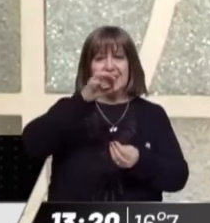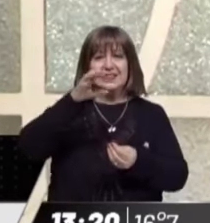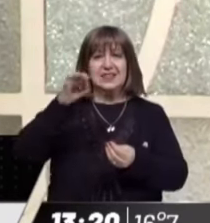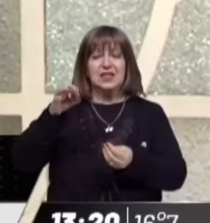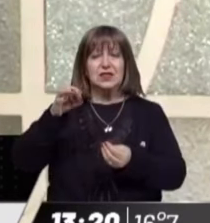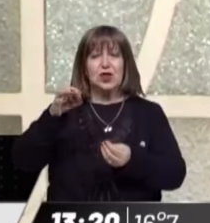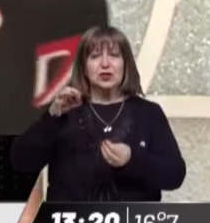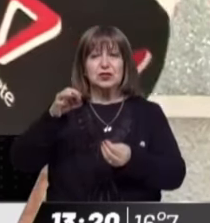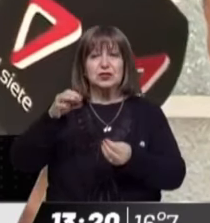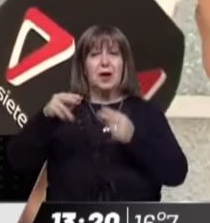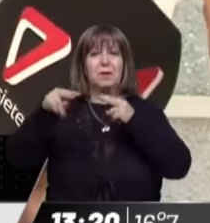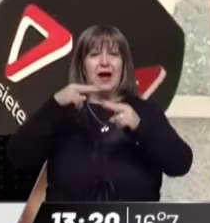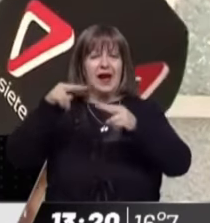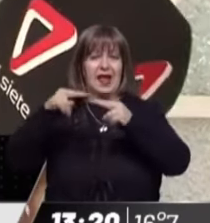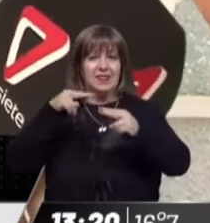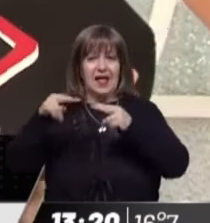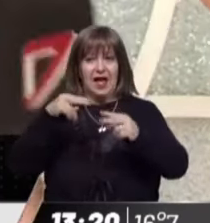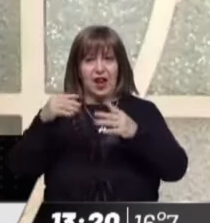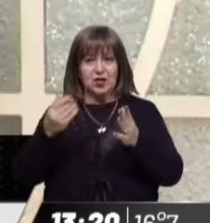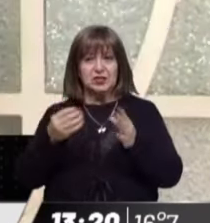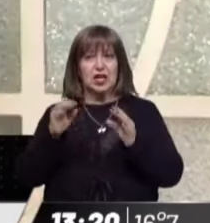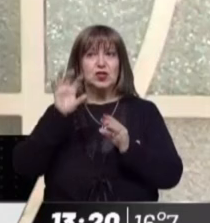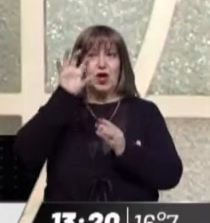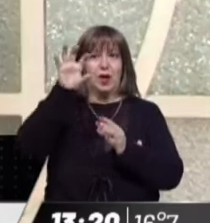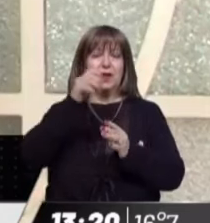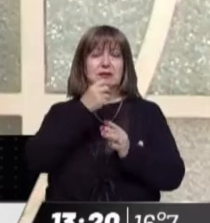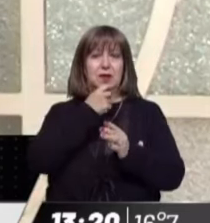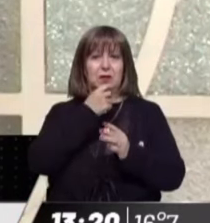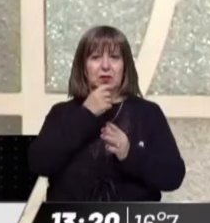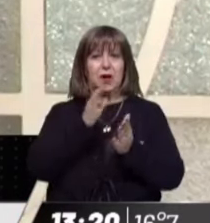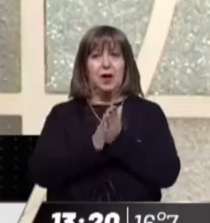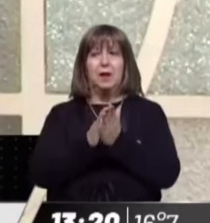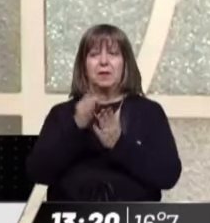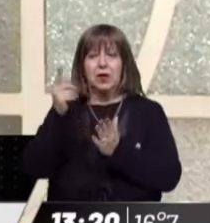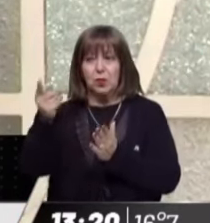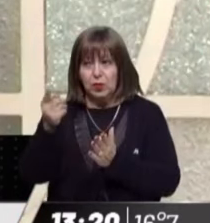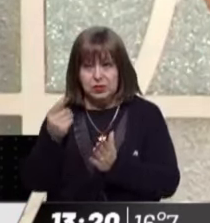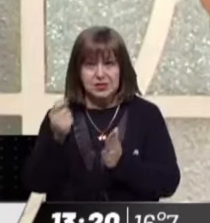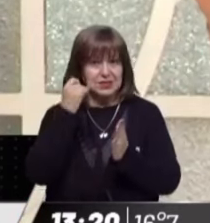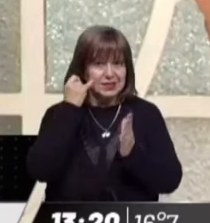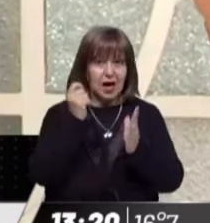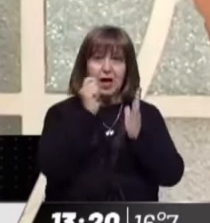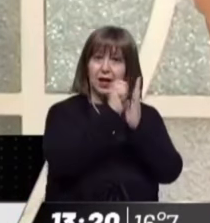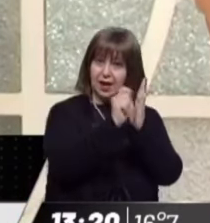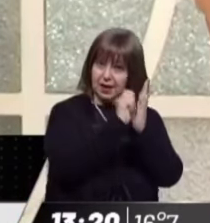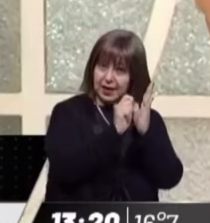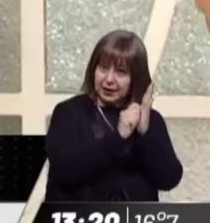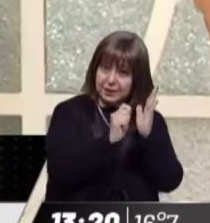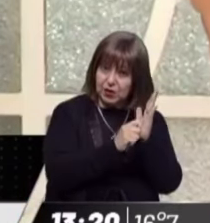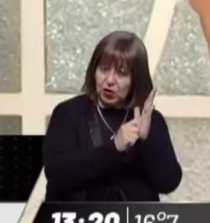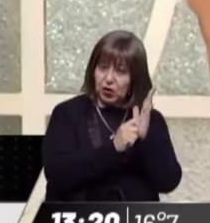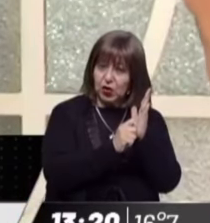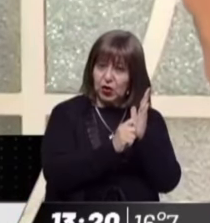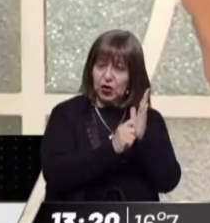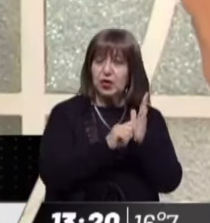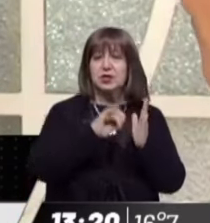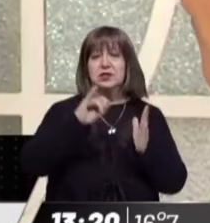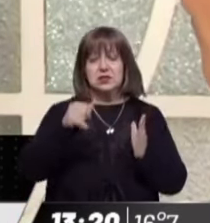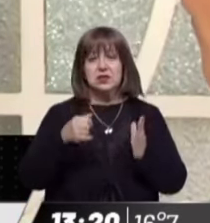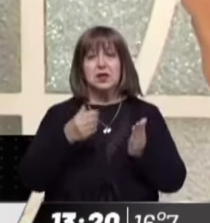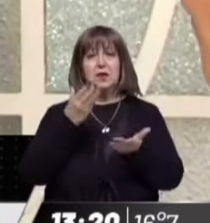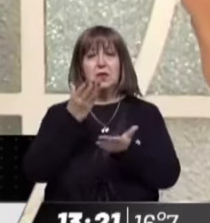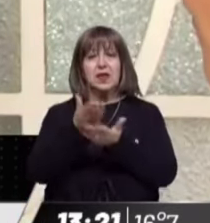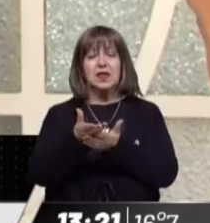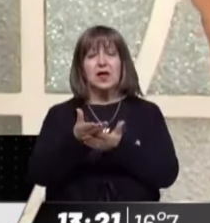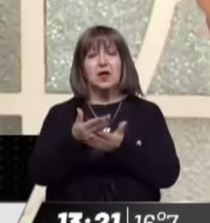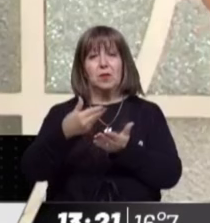provincia. ¿Están en una lista? ¿Se inscribieron? Claro, estuvimos en diálogo con ellos y ahí pidieron una serie